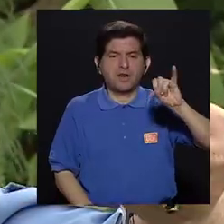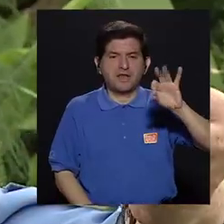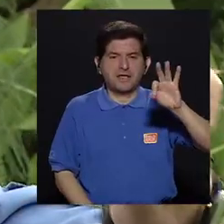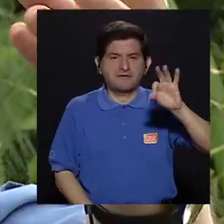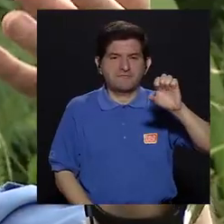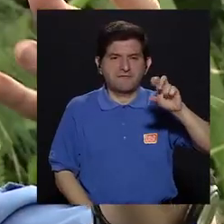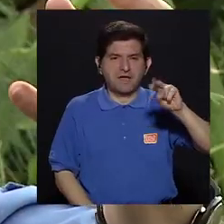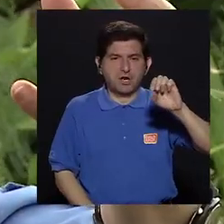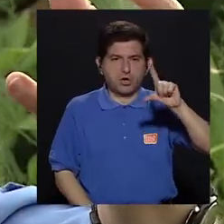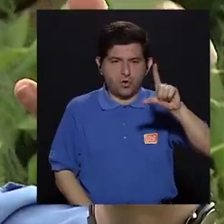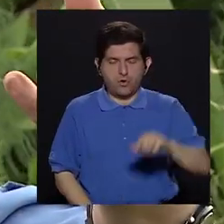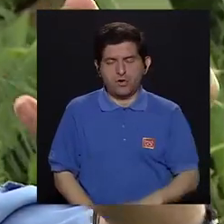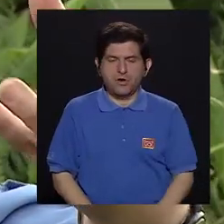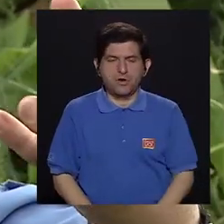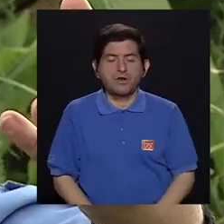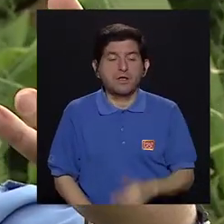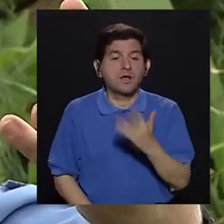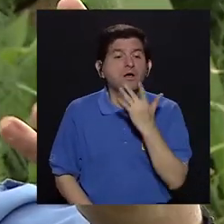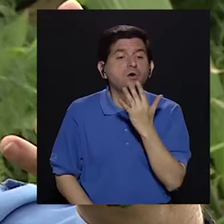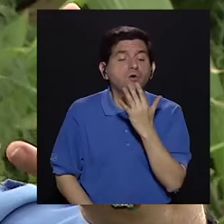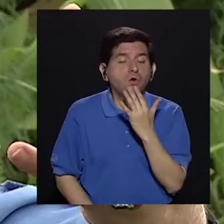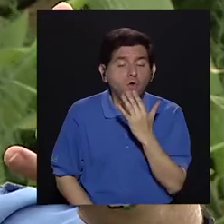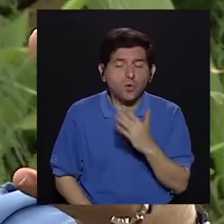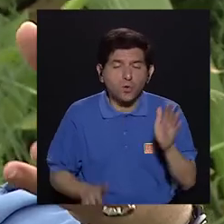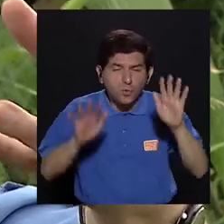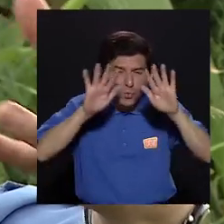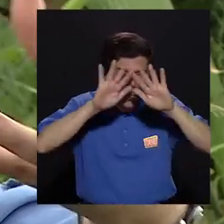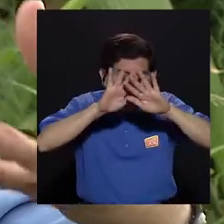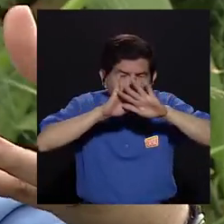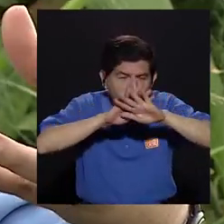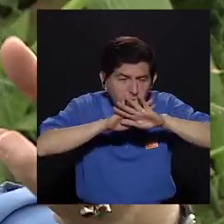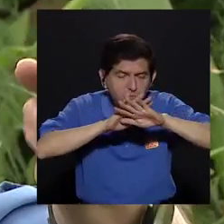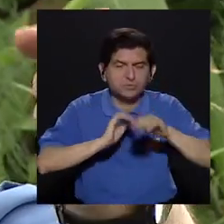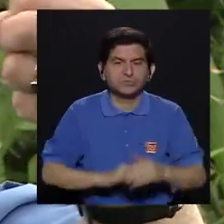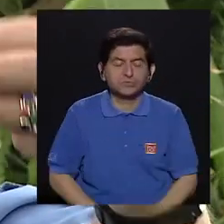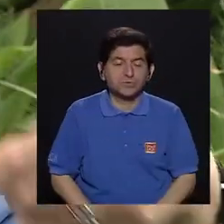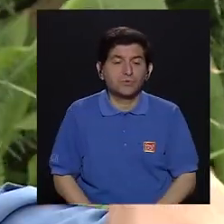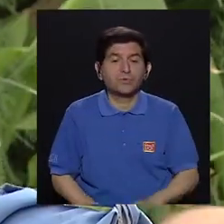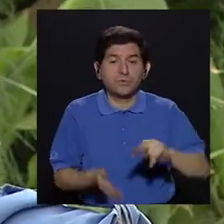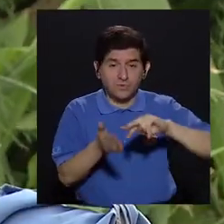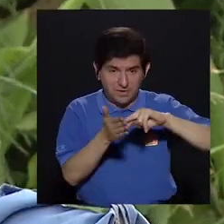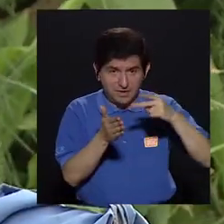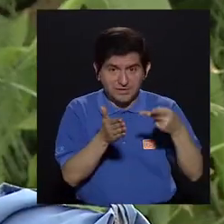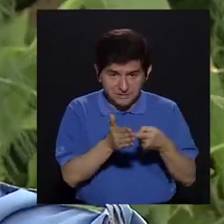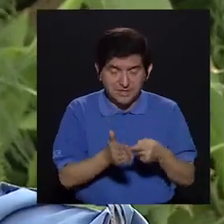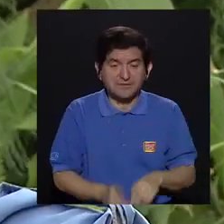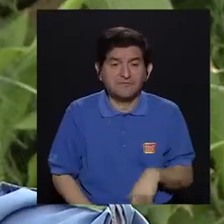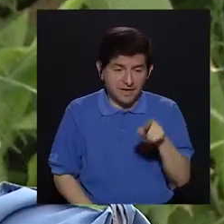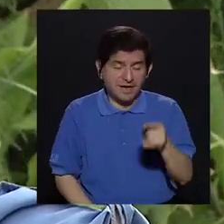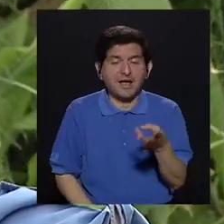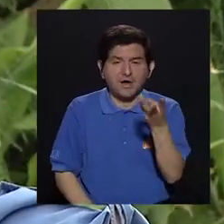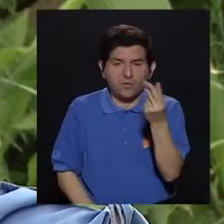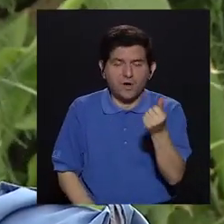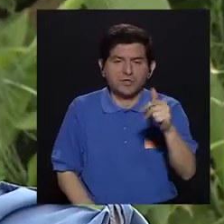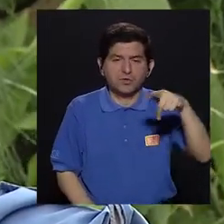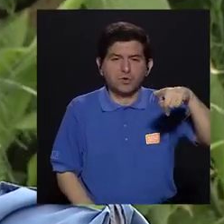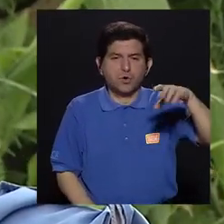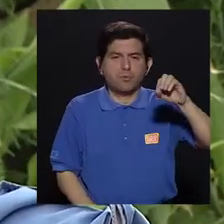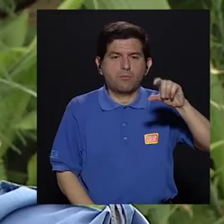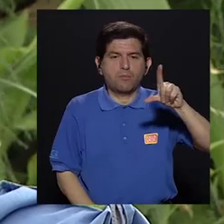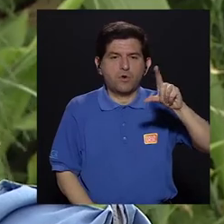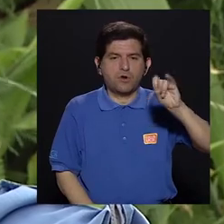De hecho, el color, la coloración oscura, ¿verdad? Ajá. Más oscura, viene dada por la cantidad de